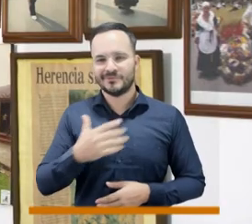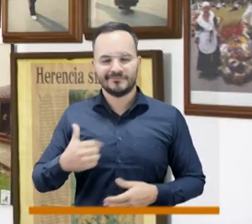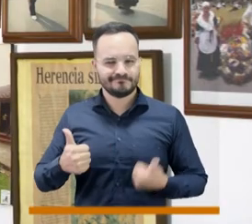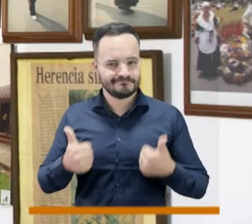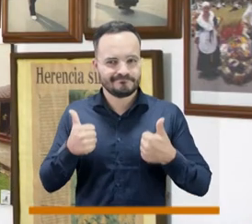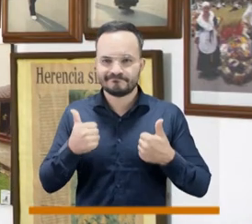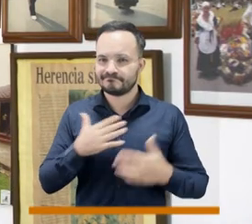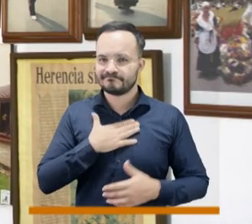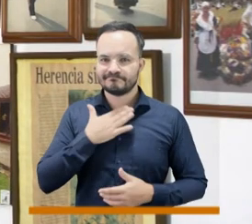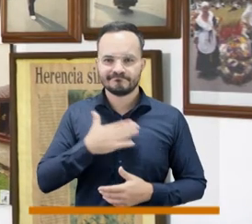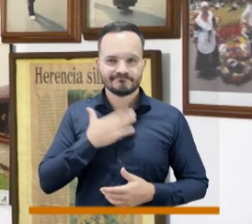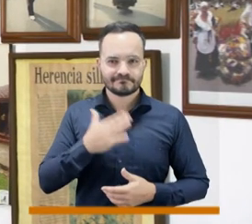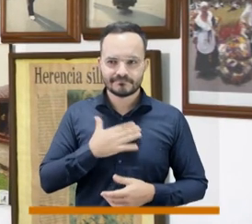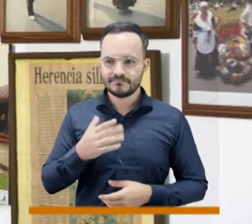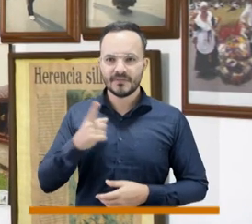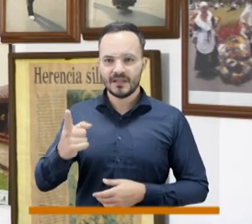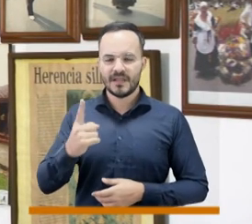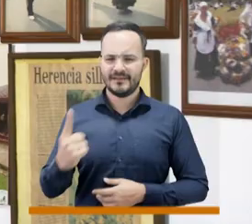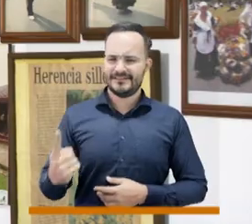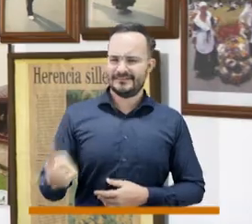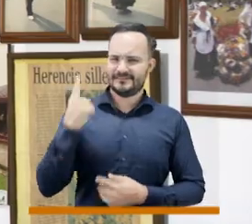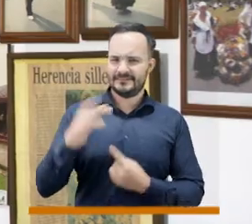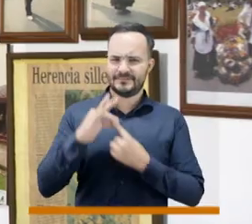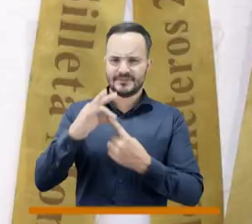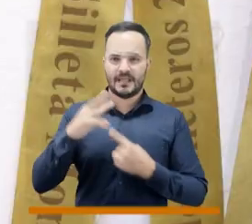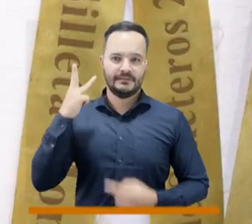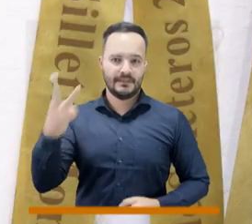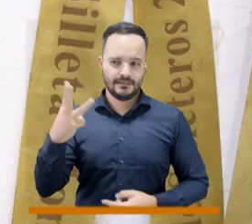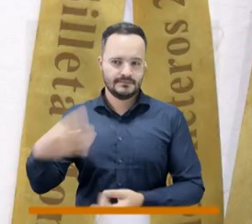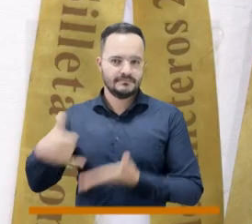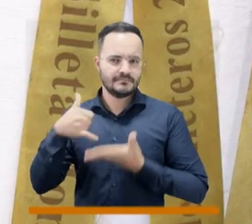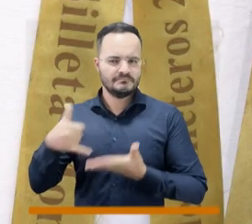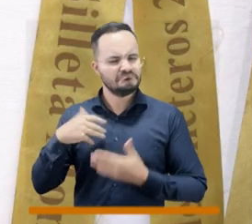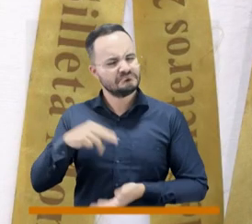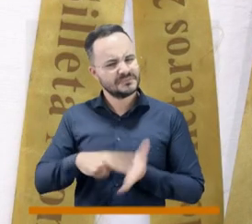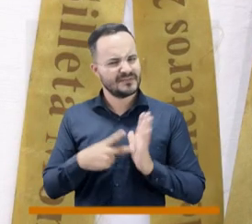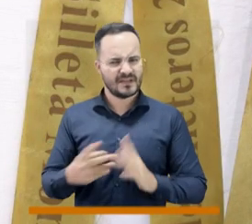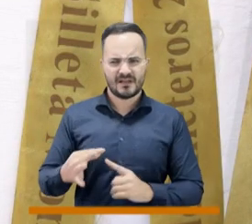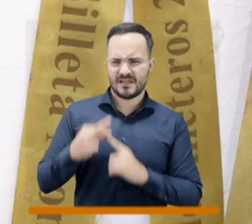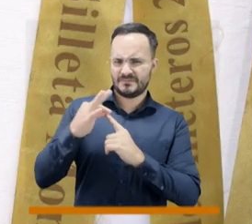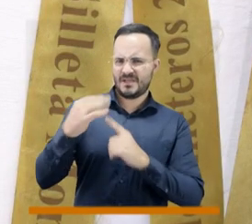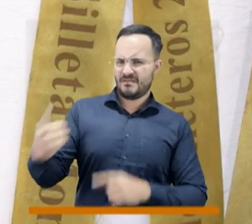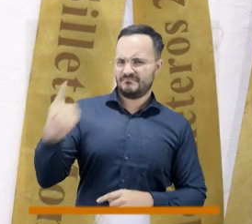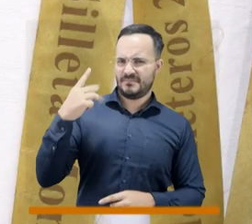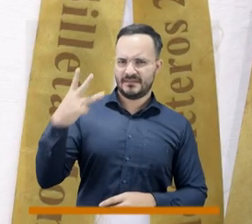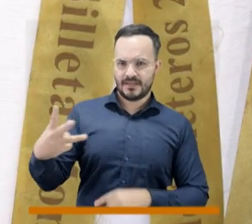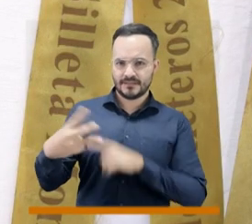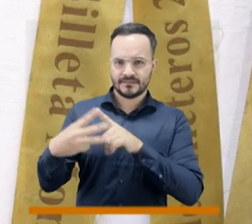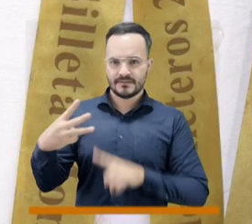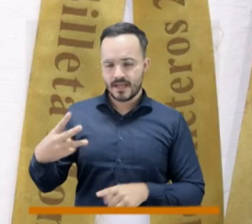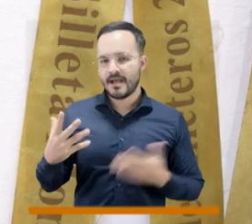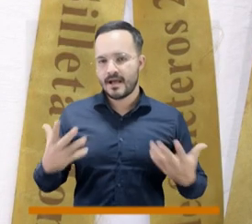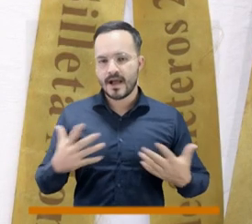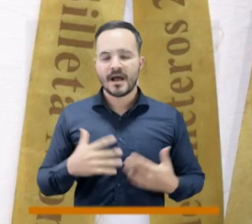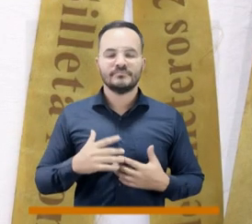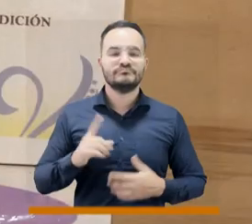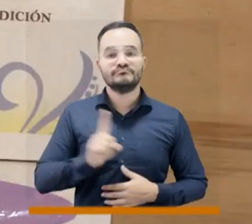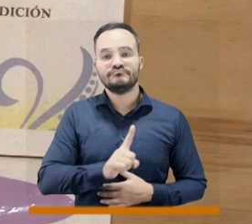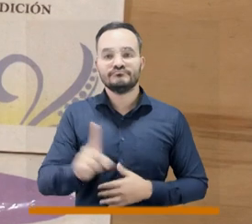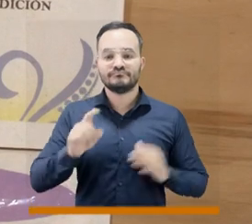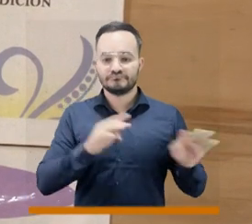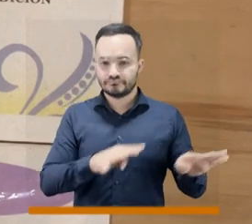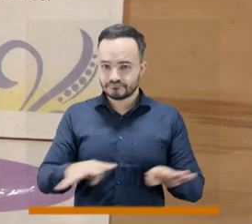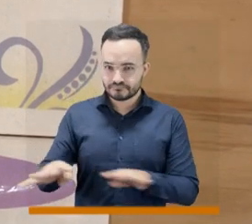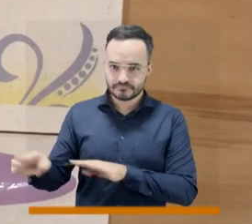oportunidad de tener 3 absolutos. ¿Qué es un absoluto? Un absoluto es la silleta más linda que sale a